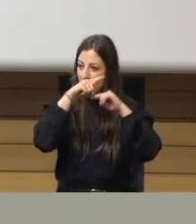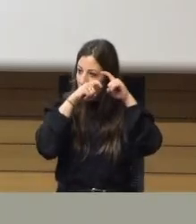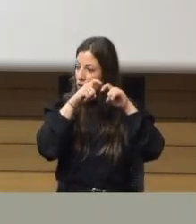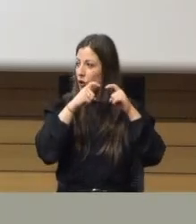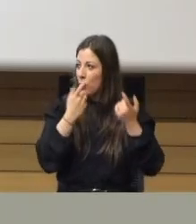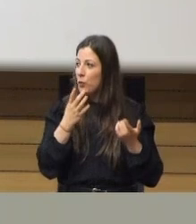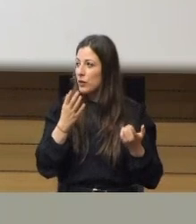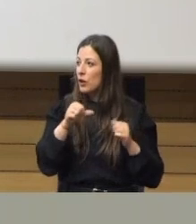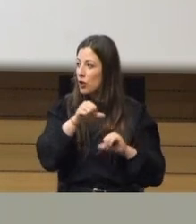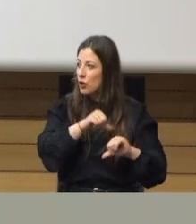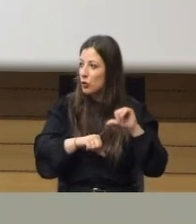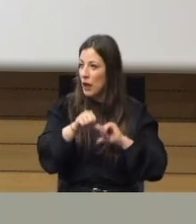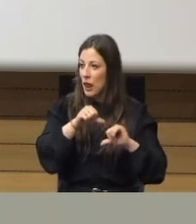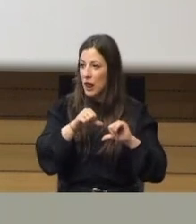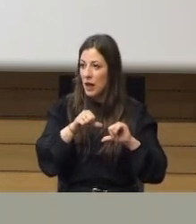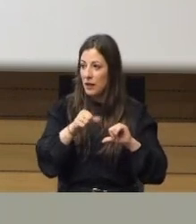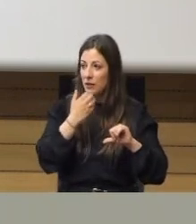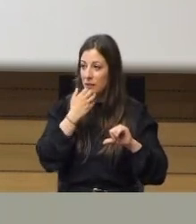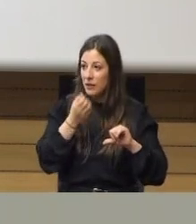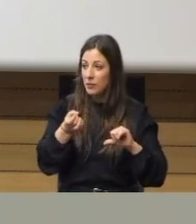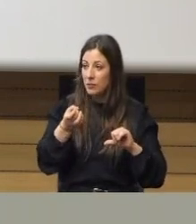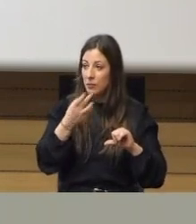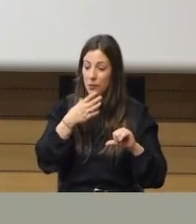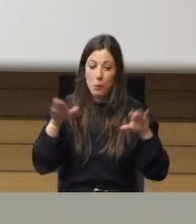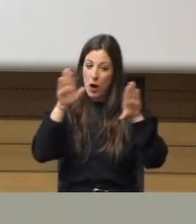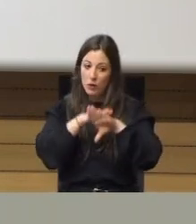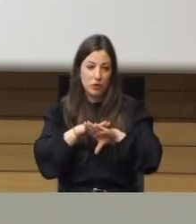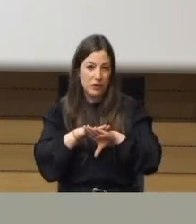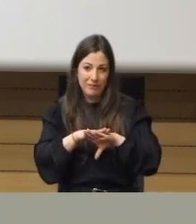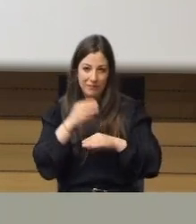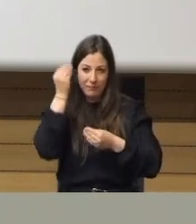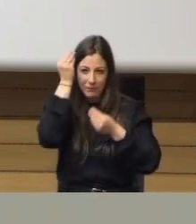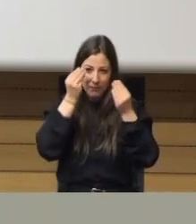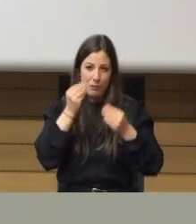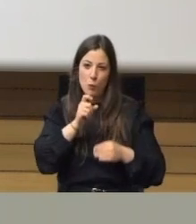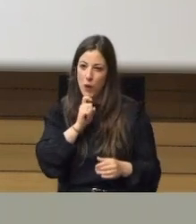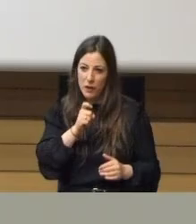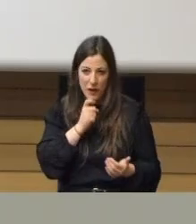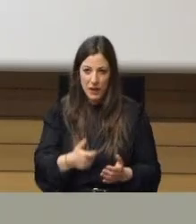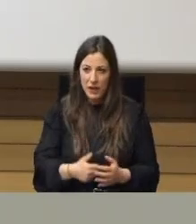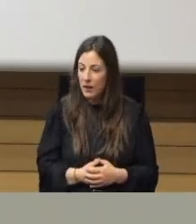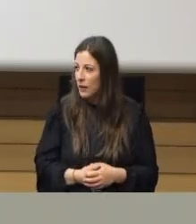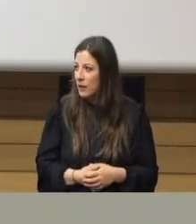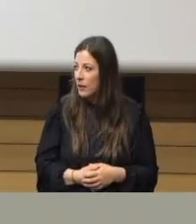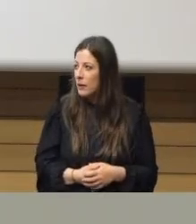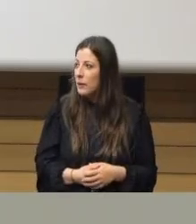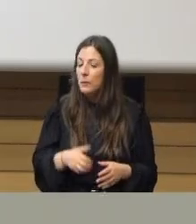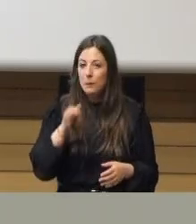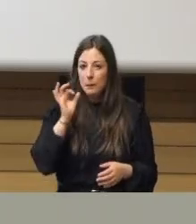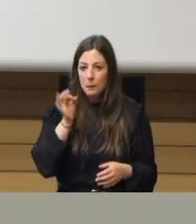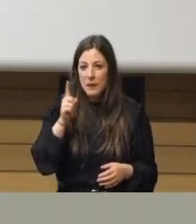sustancia, es muy difícil reflexionar en la noche. Es muy difícil. Porque lo que más, sí, es verdad que puedes tener